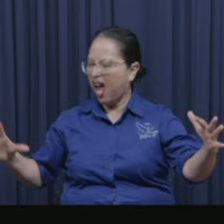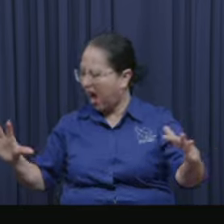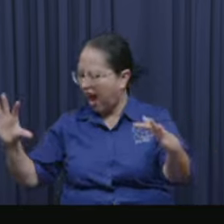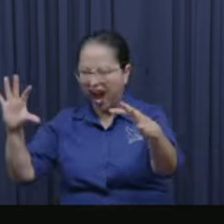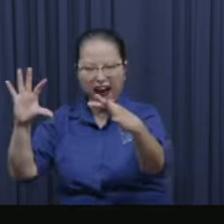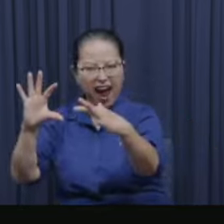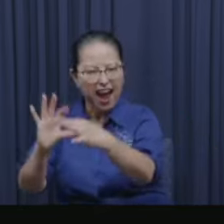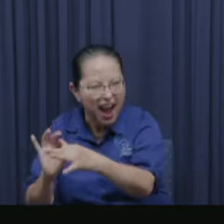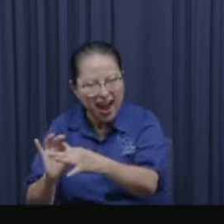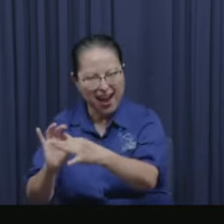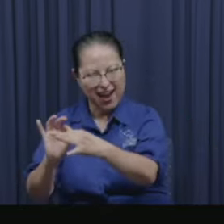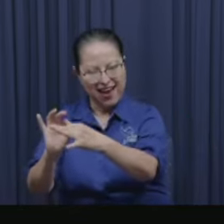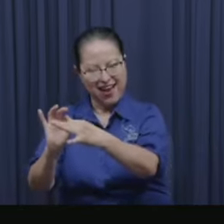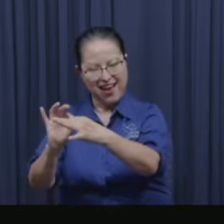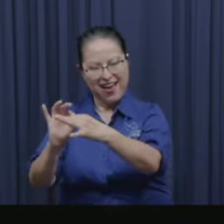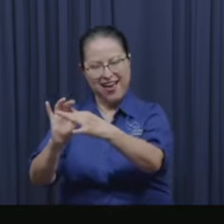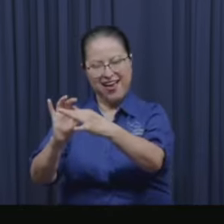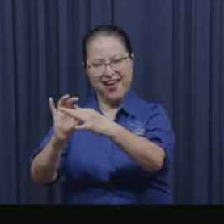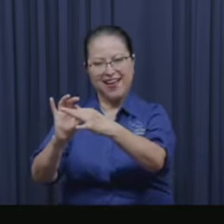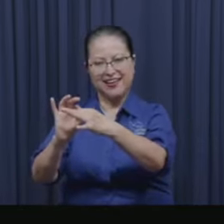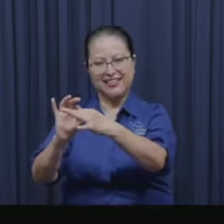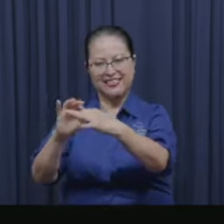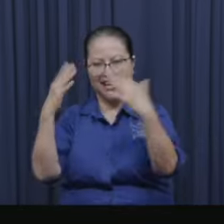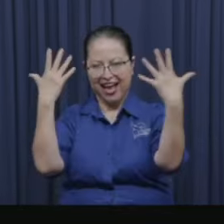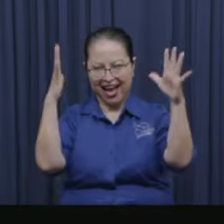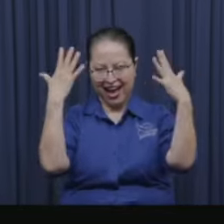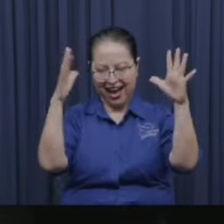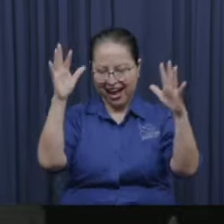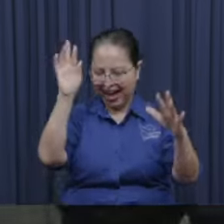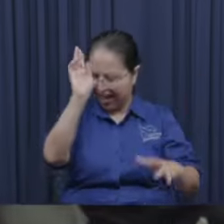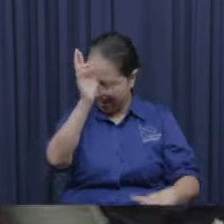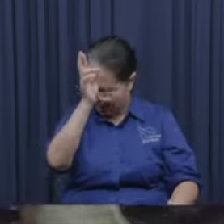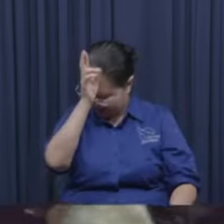él denle un aplauso bien fuerte al